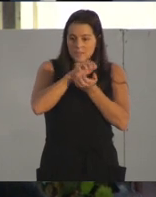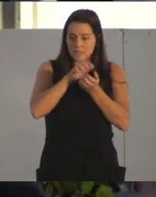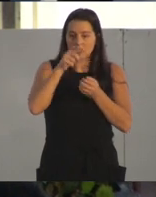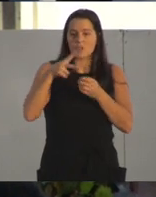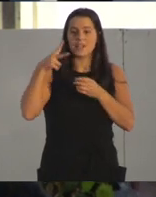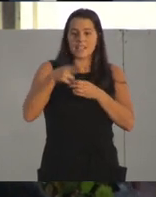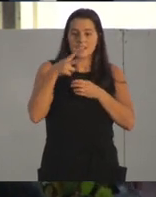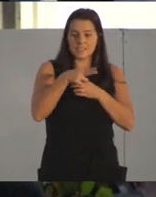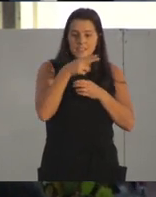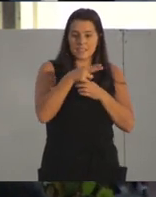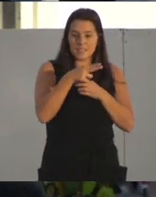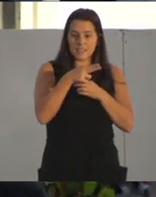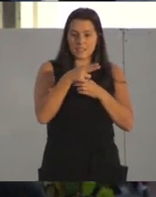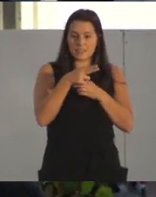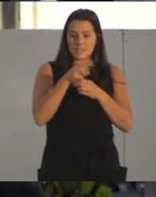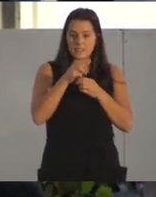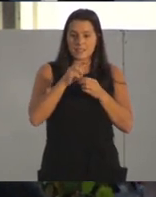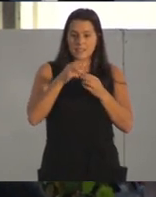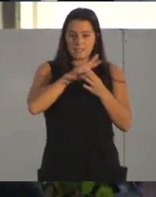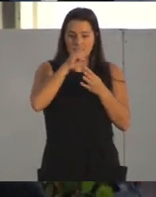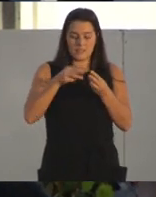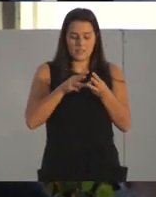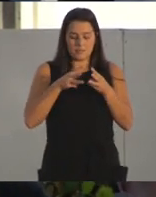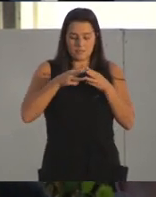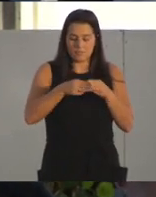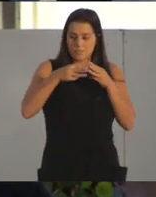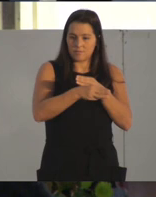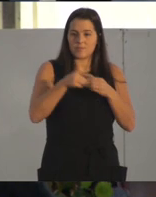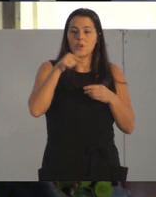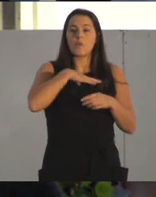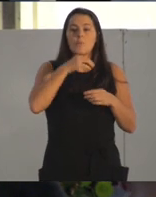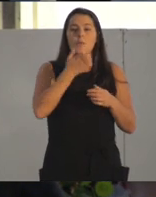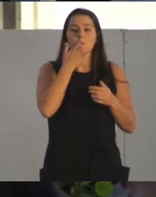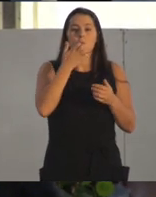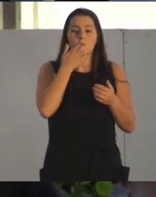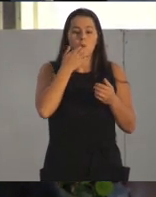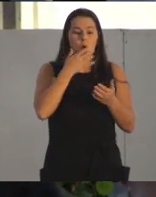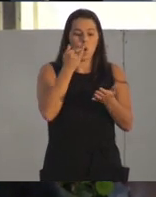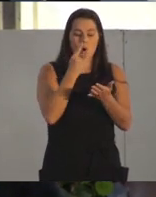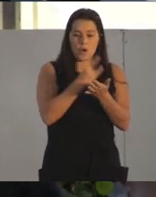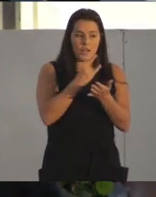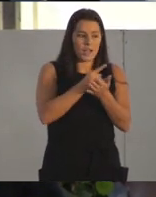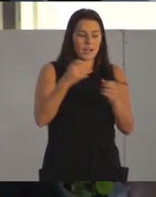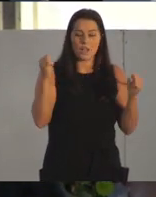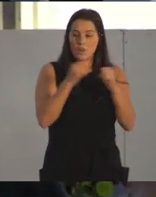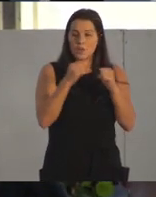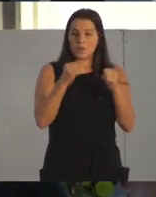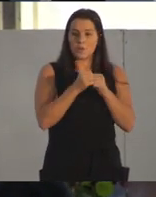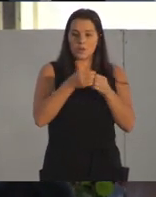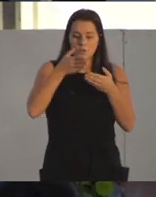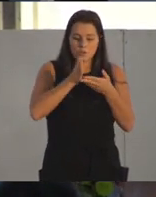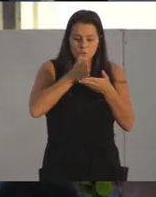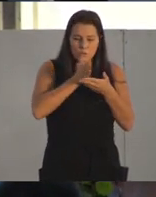llegar a cortar una carne dura tipo juliana. A lo mejor conocéis las tijeras de